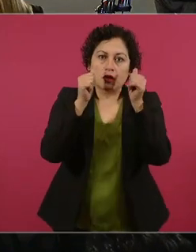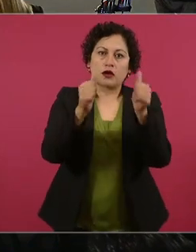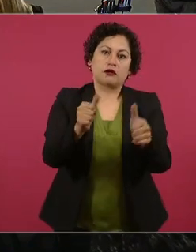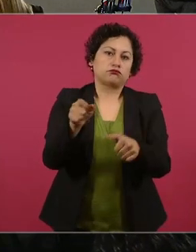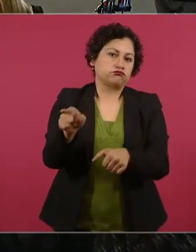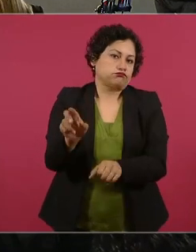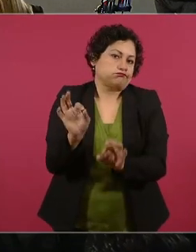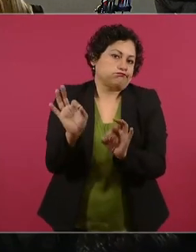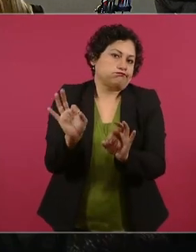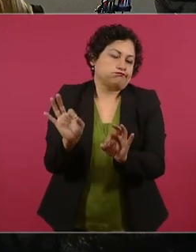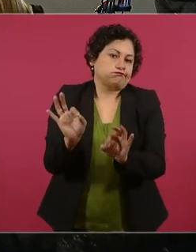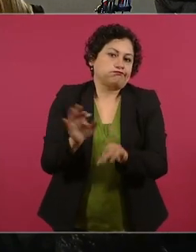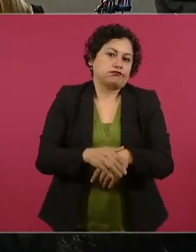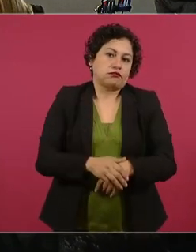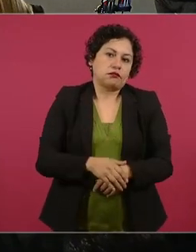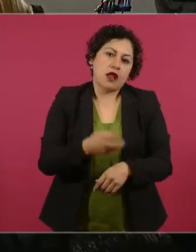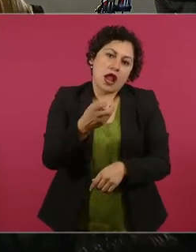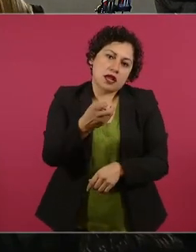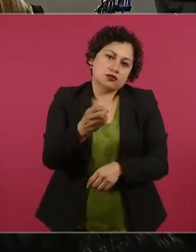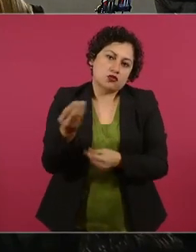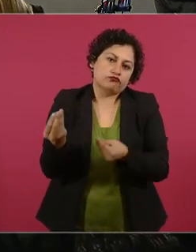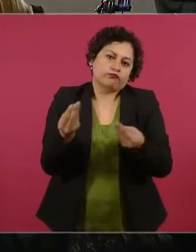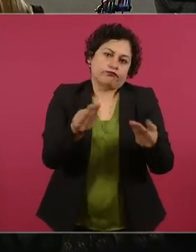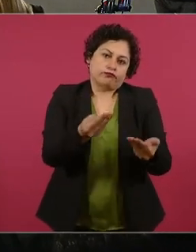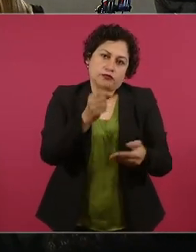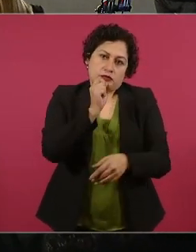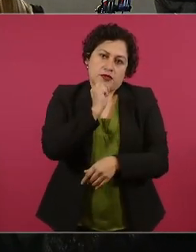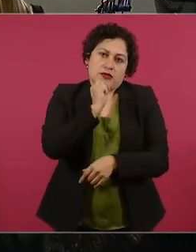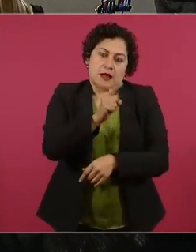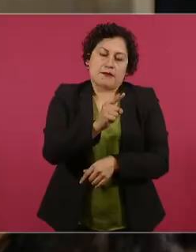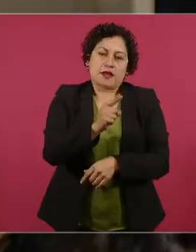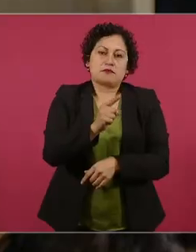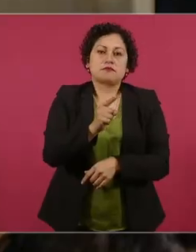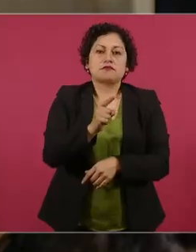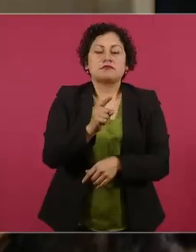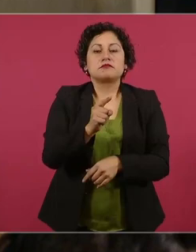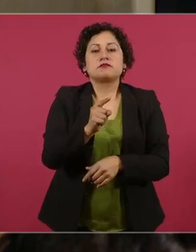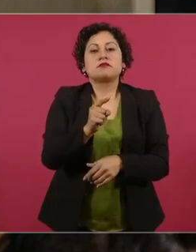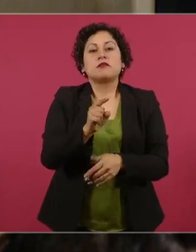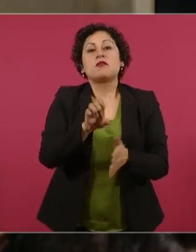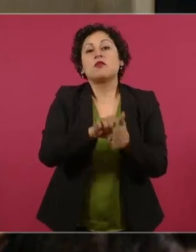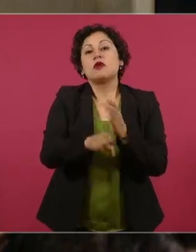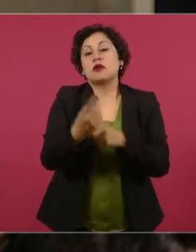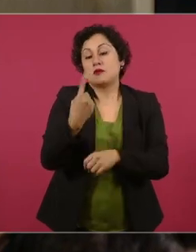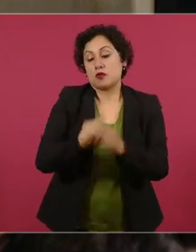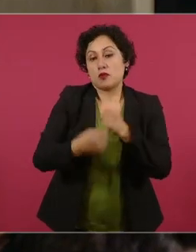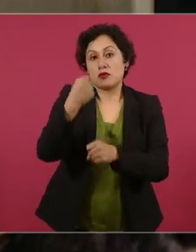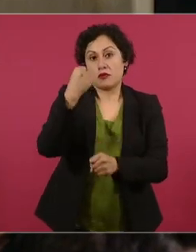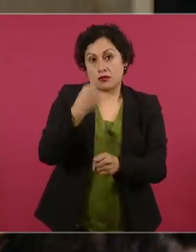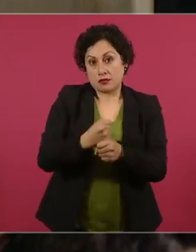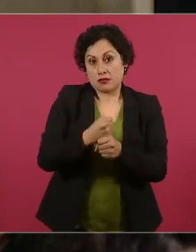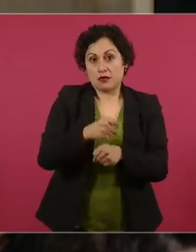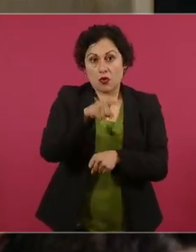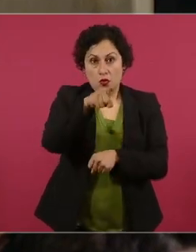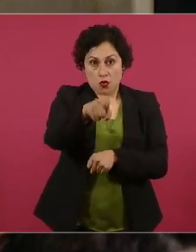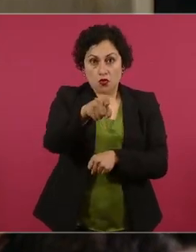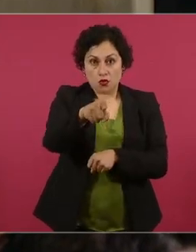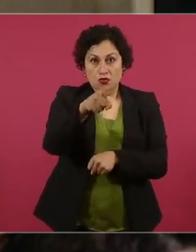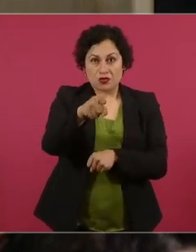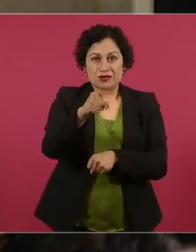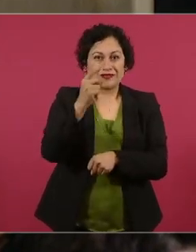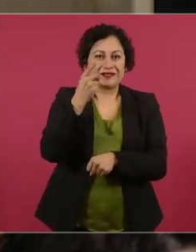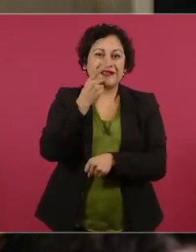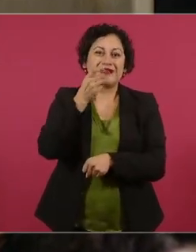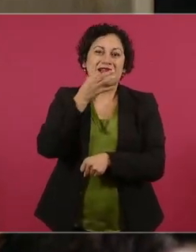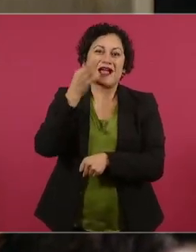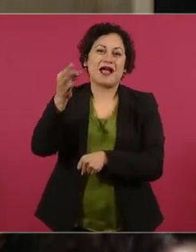hacia el contribuyente, ¿no? Entonces también es reconocer esa parte, así como que también el año pasado, cuando usted también declaró el área natural protegida